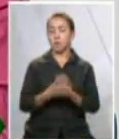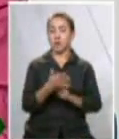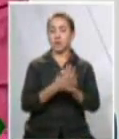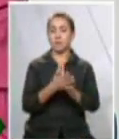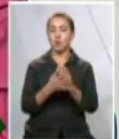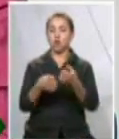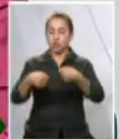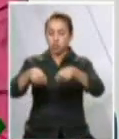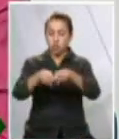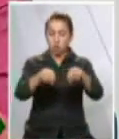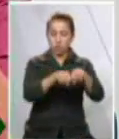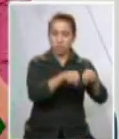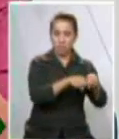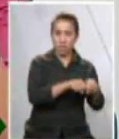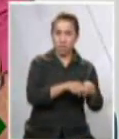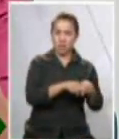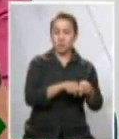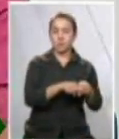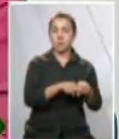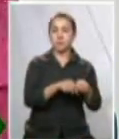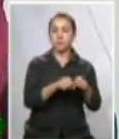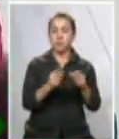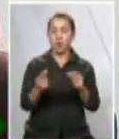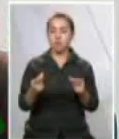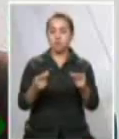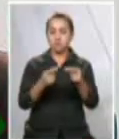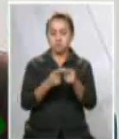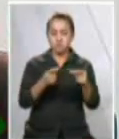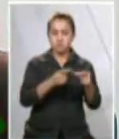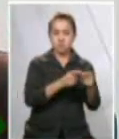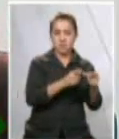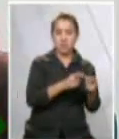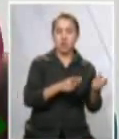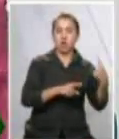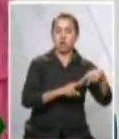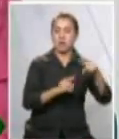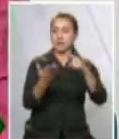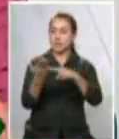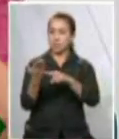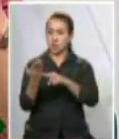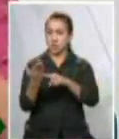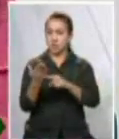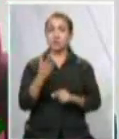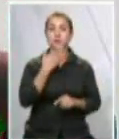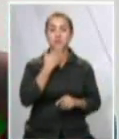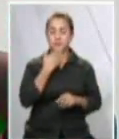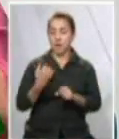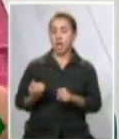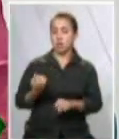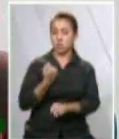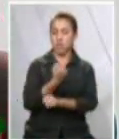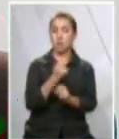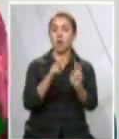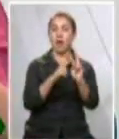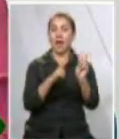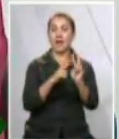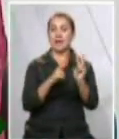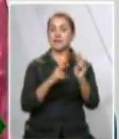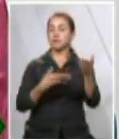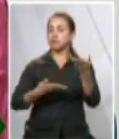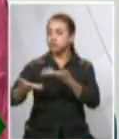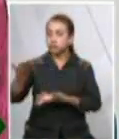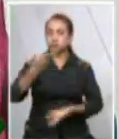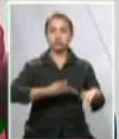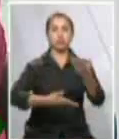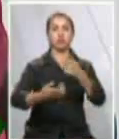en algunos circuitos que nosotros hemos visto, son piezas y partes de otras tecnologías. Entonces también ayudamos a generar conversaciones